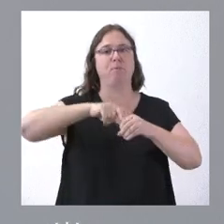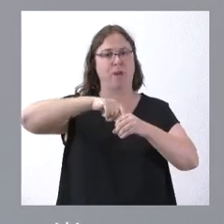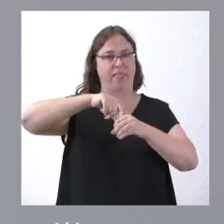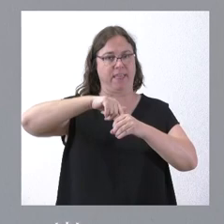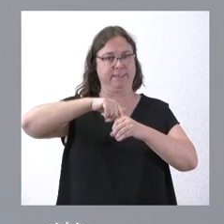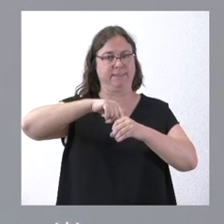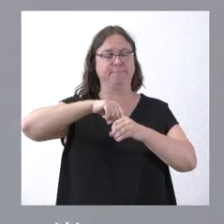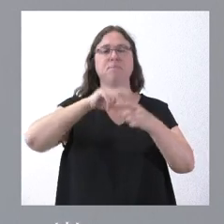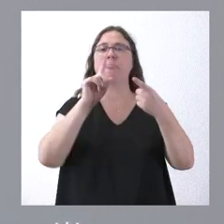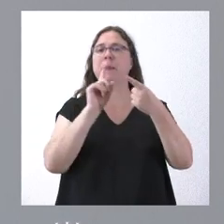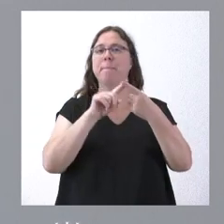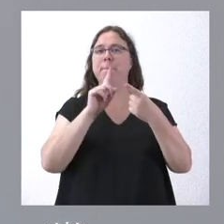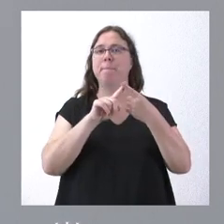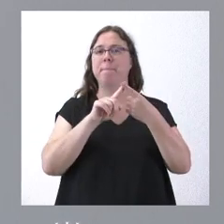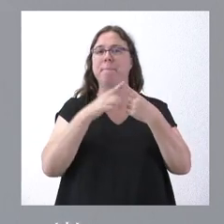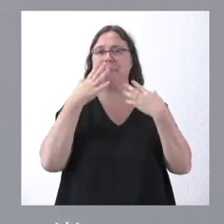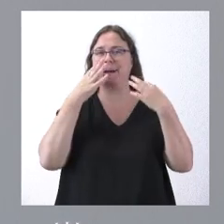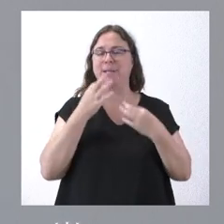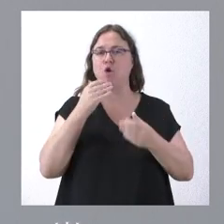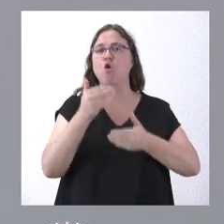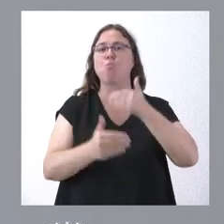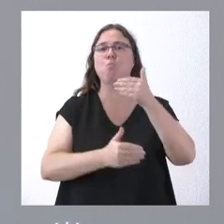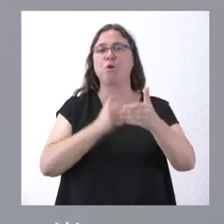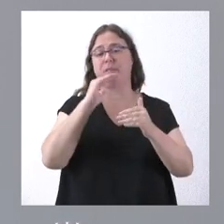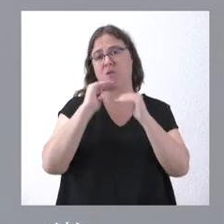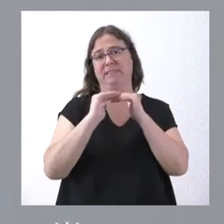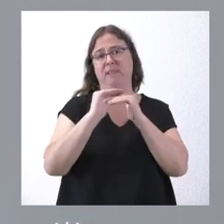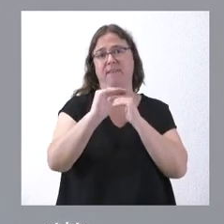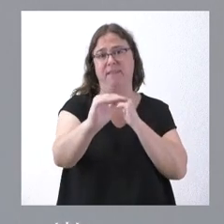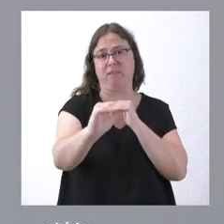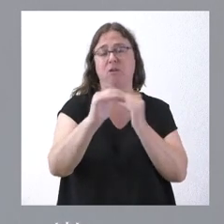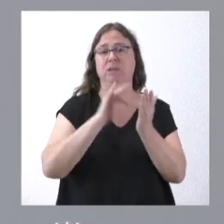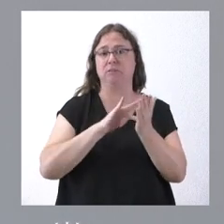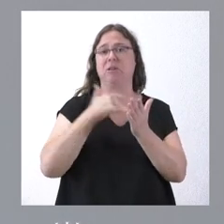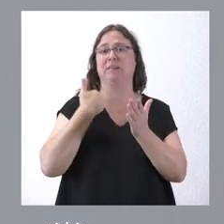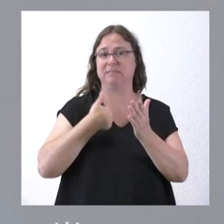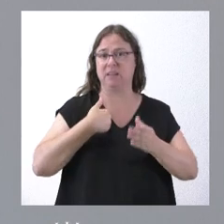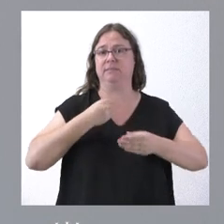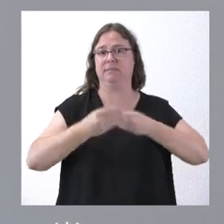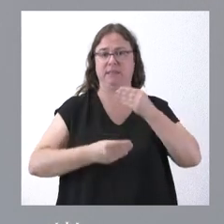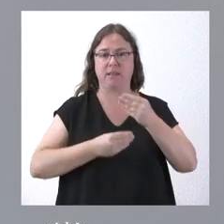La primera de ellas, efectivamente, es el proceso de estabilización, que una vez que se lleva a cabo y que las